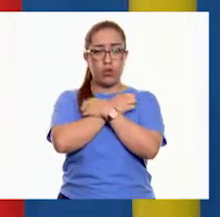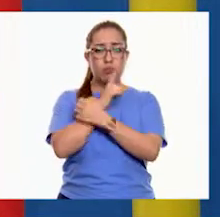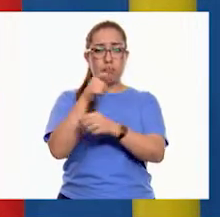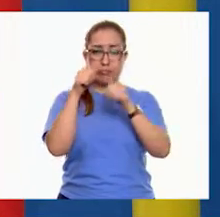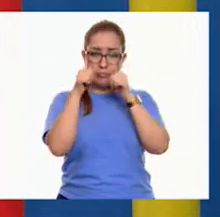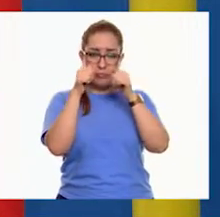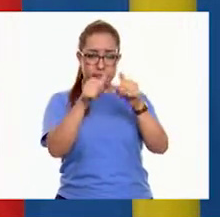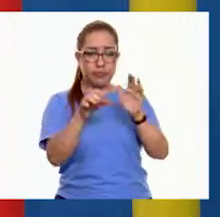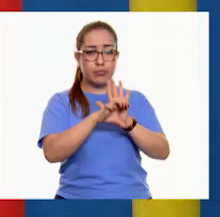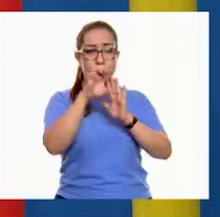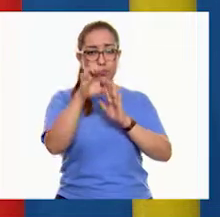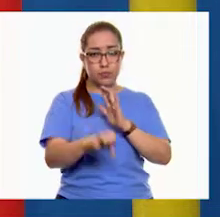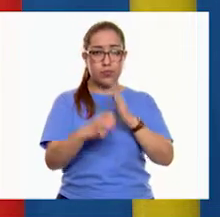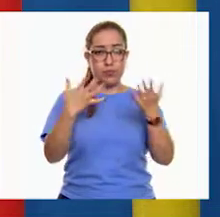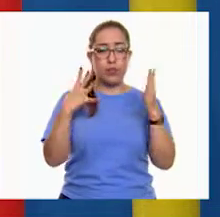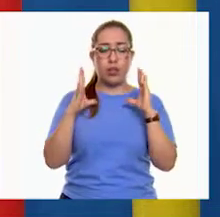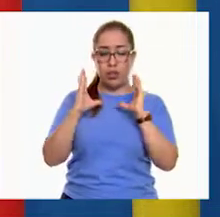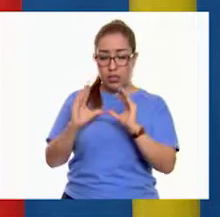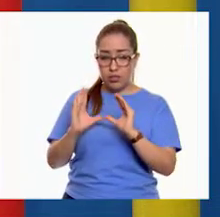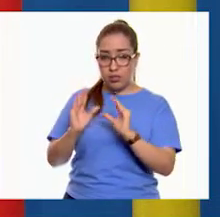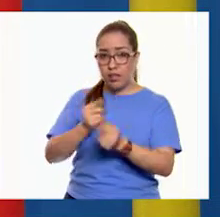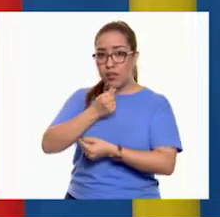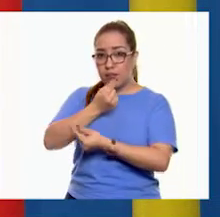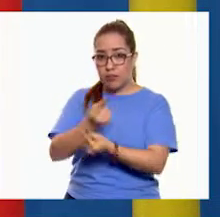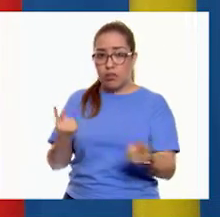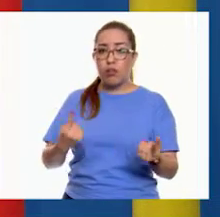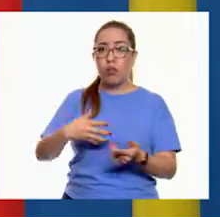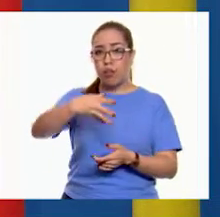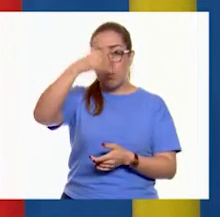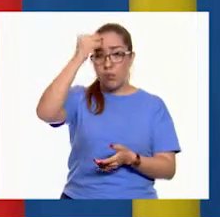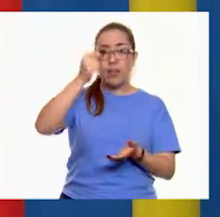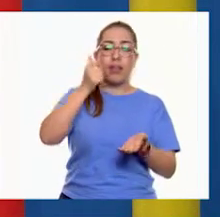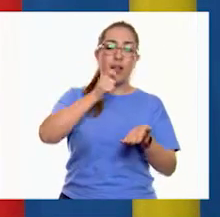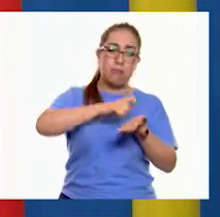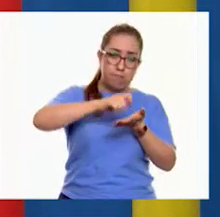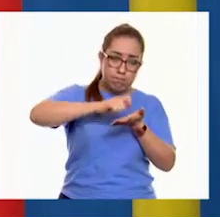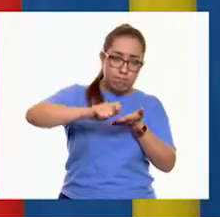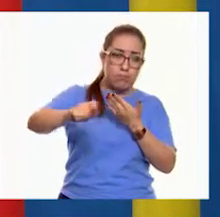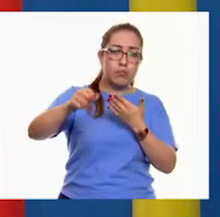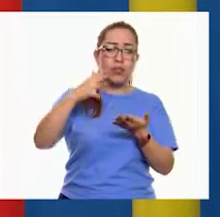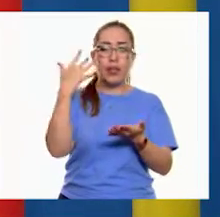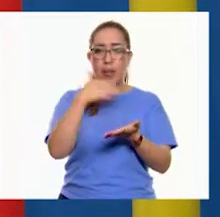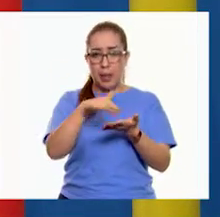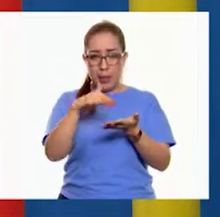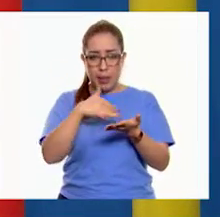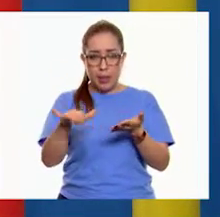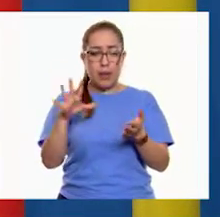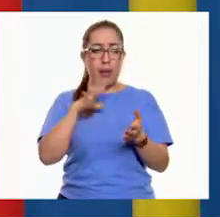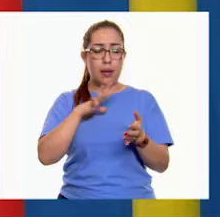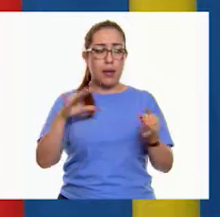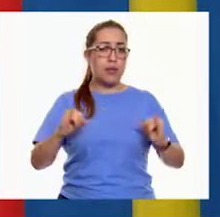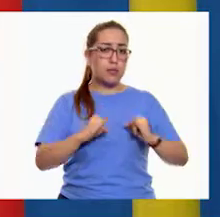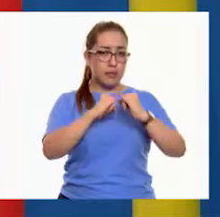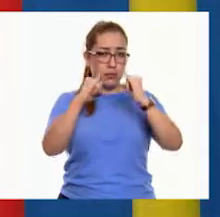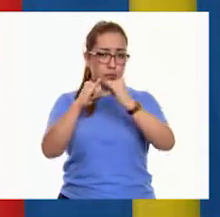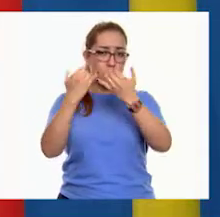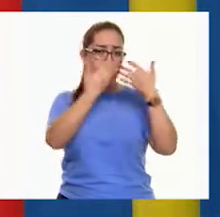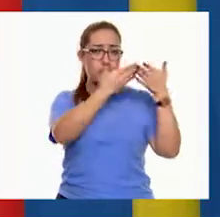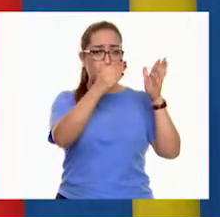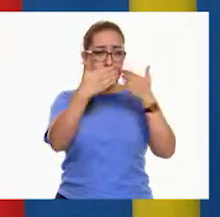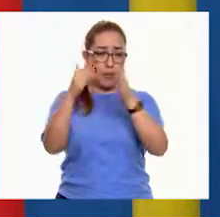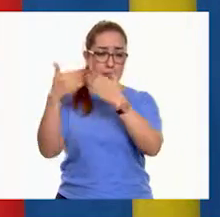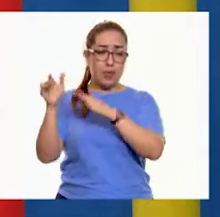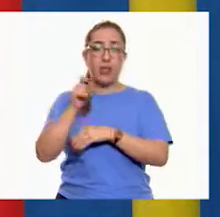de alfabetización, la educación rural, la creación de diversas instituciones de nivel medio superior y también